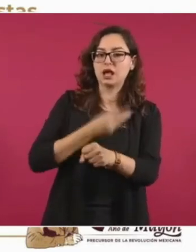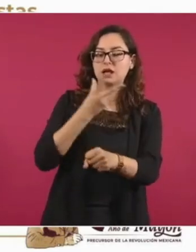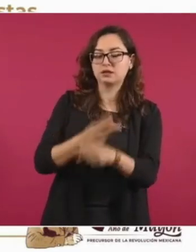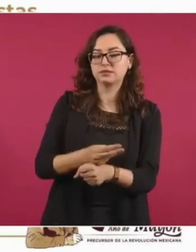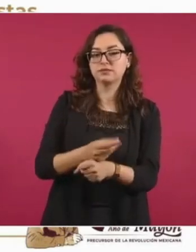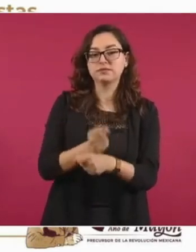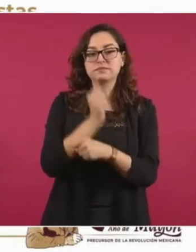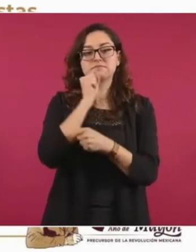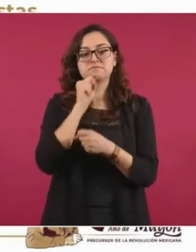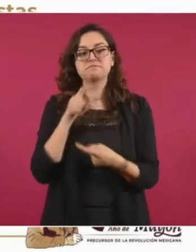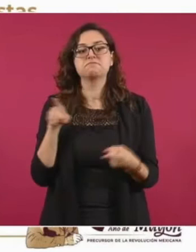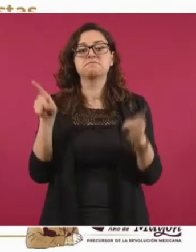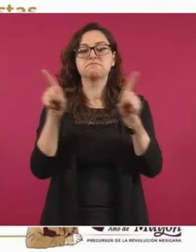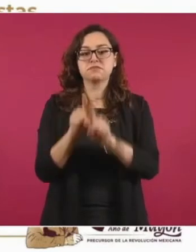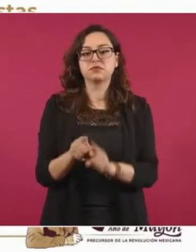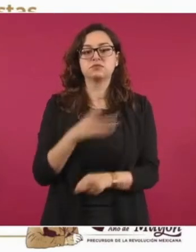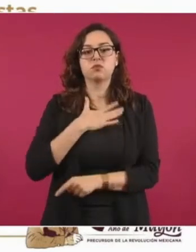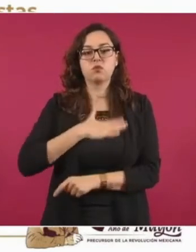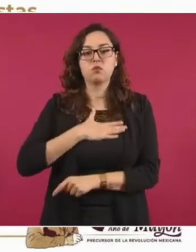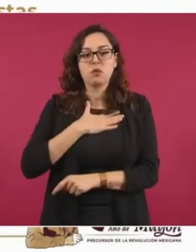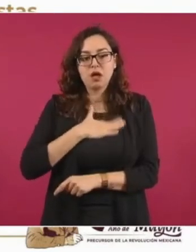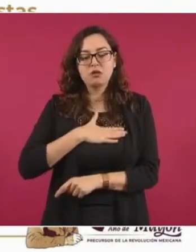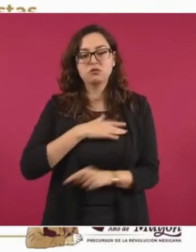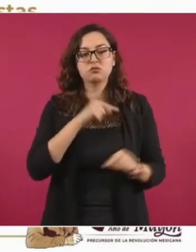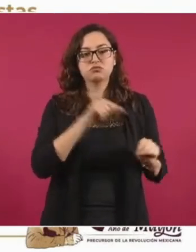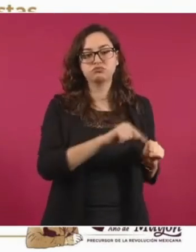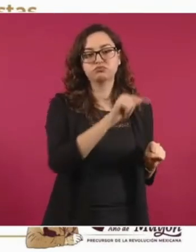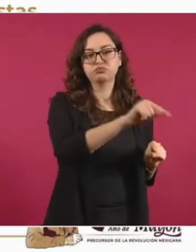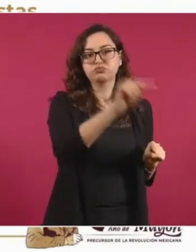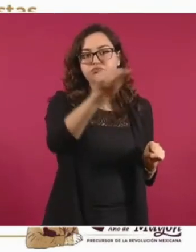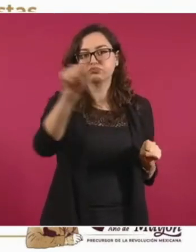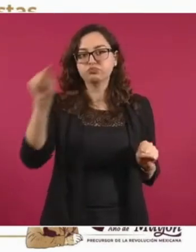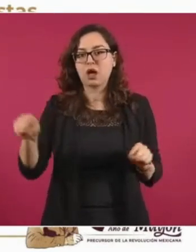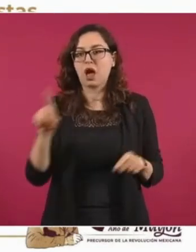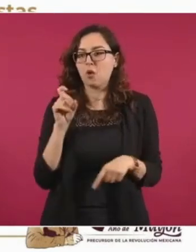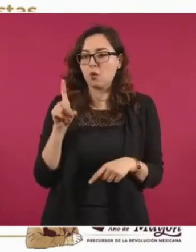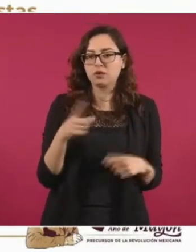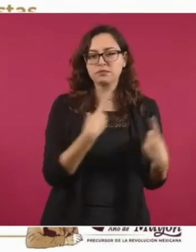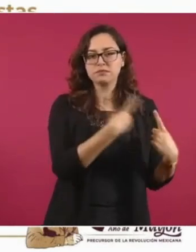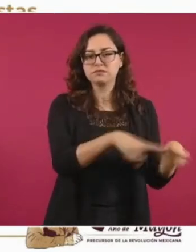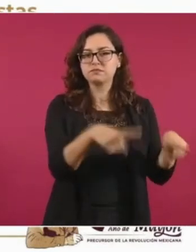y de núcleos sanitarios. Recordemos